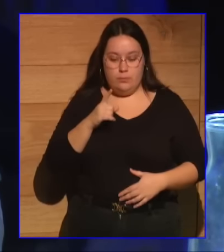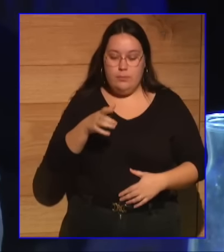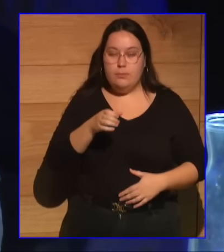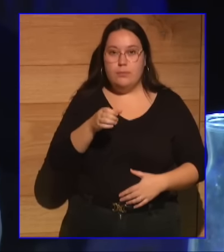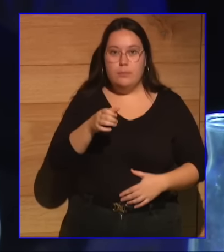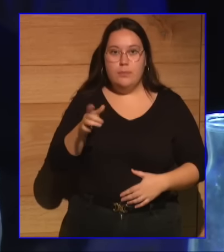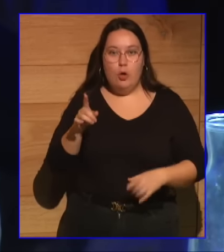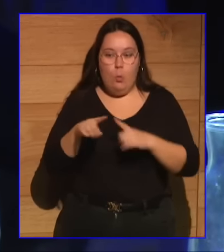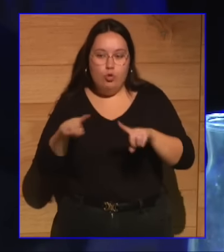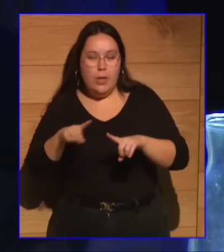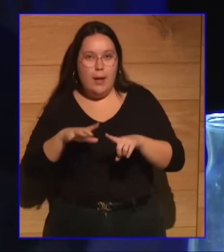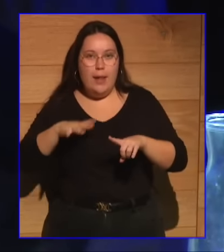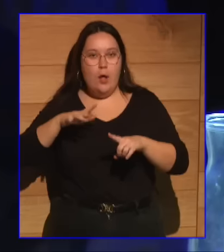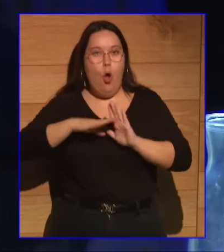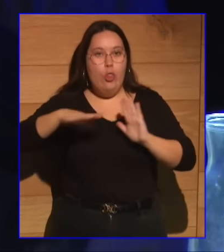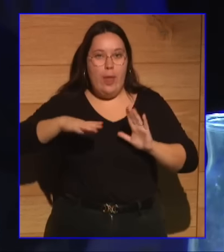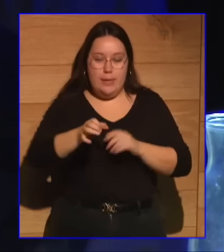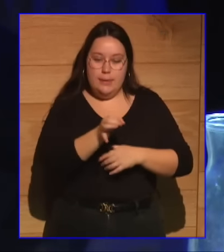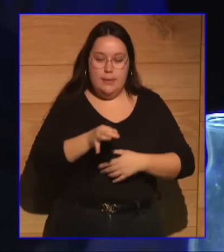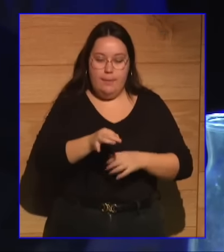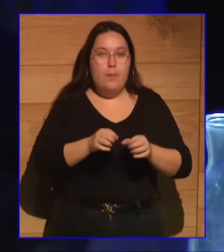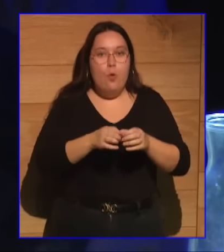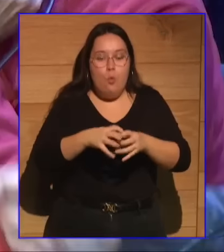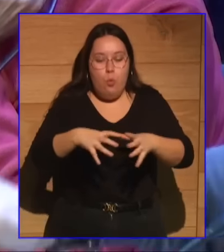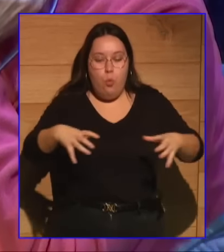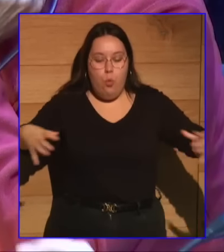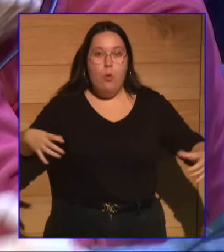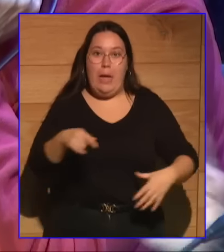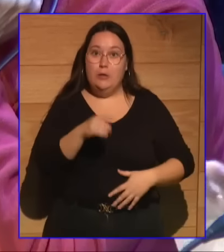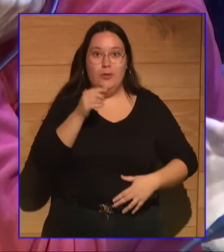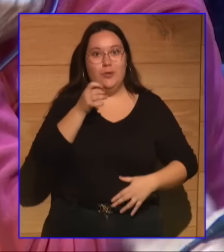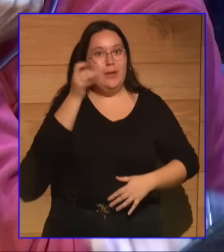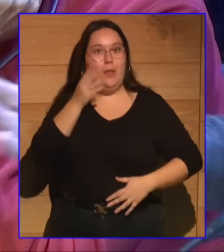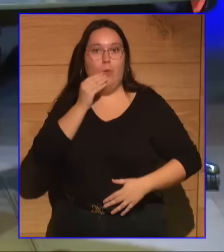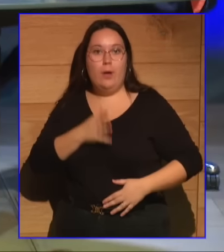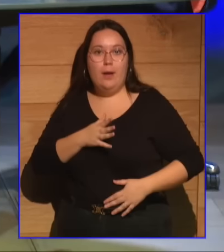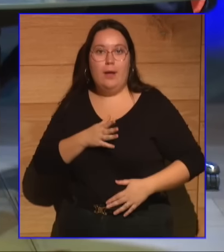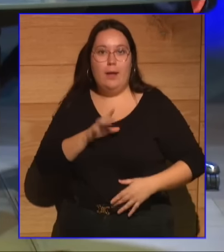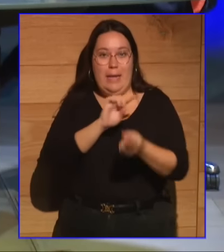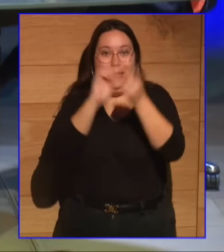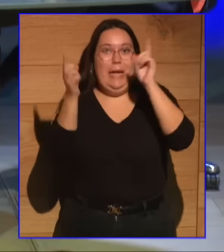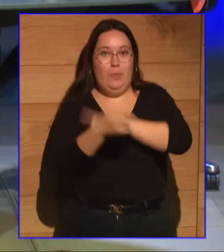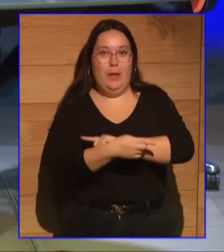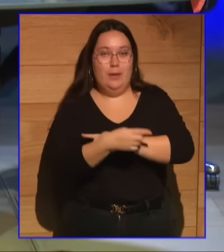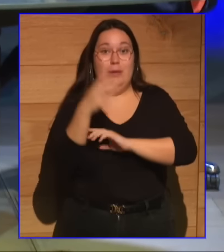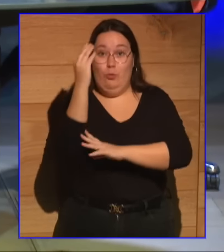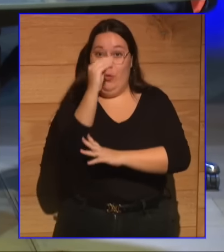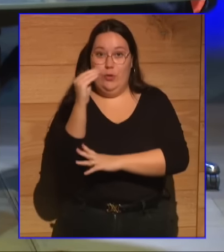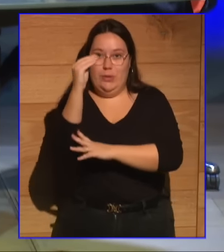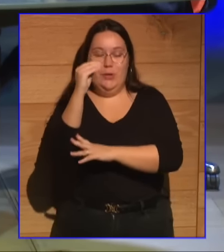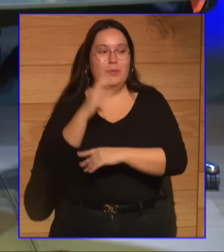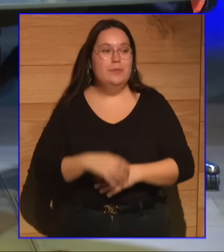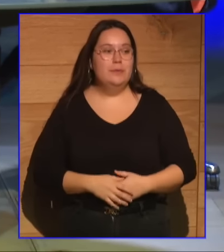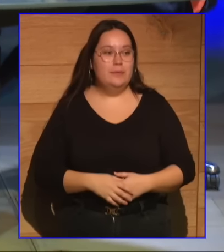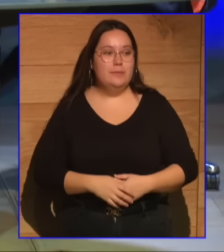movía, acababa moviéndose la, formándose las ondas. Dijo, tate, esto es buena idea, cambio Erwin and Fire por un dinosaurio. Le digo a Williams